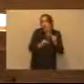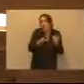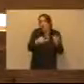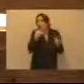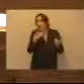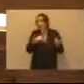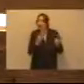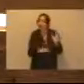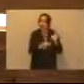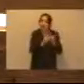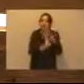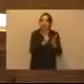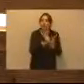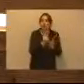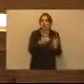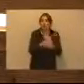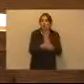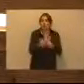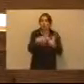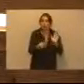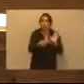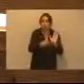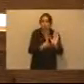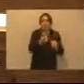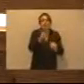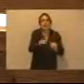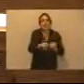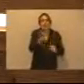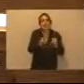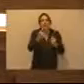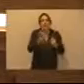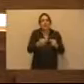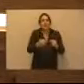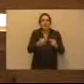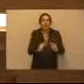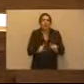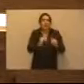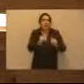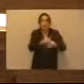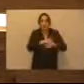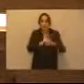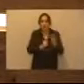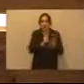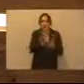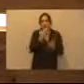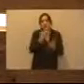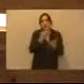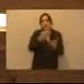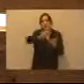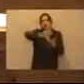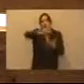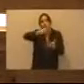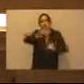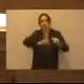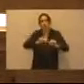excluídos. Tampouco son infrecuentes las puestas a cero de los contadores, como rechazar cirugía noutro centro, la